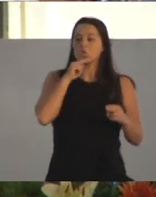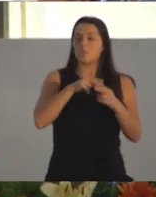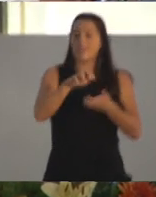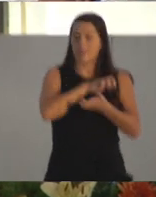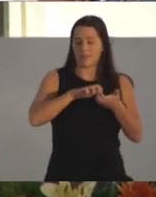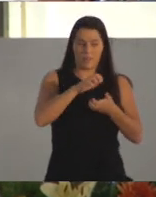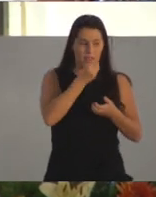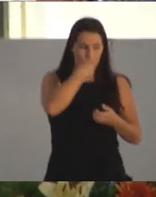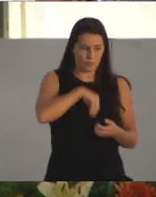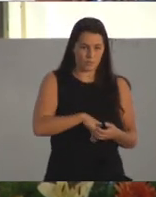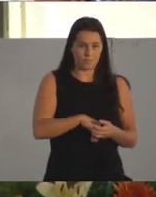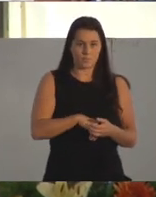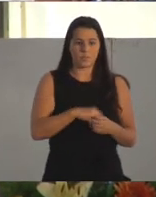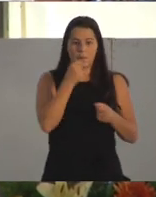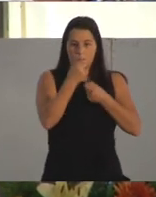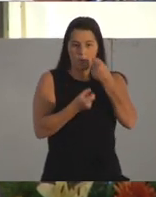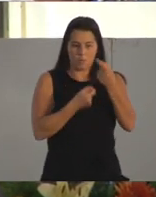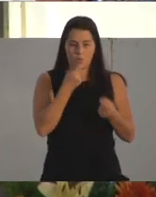además lo va procesando.